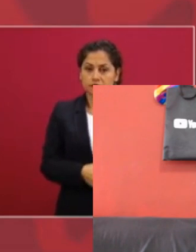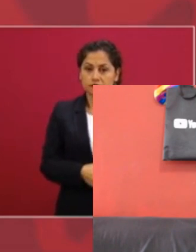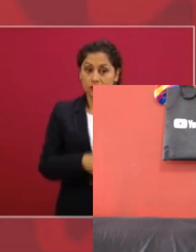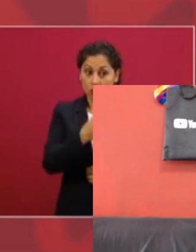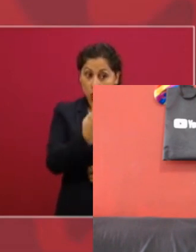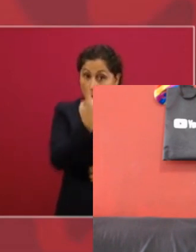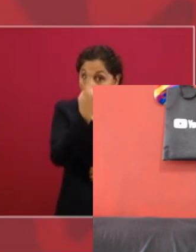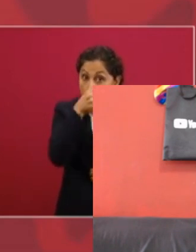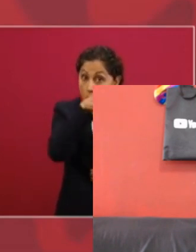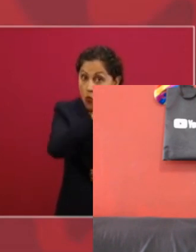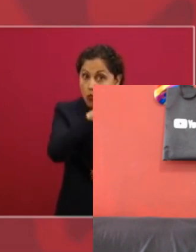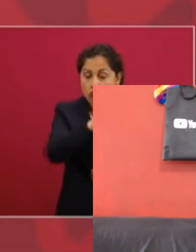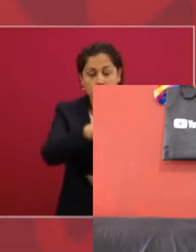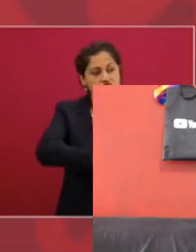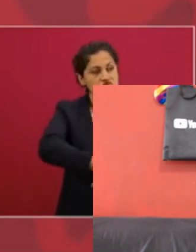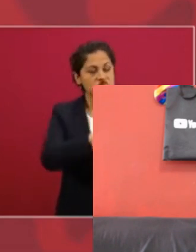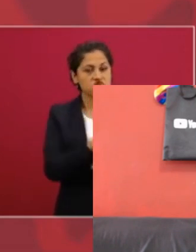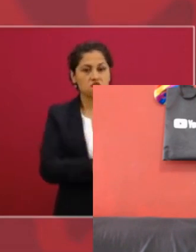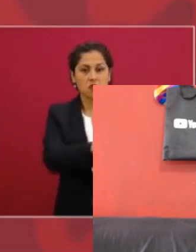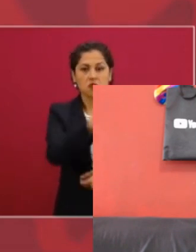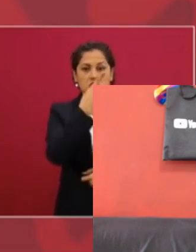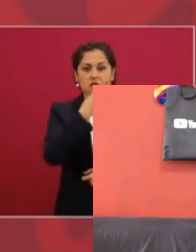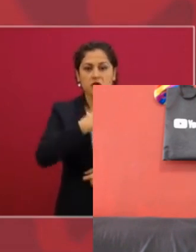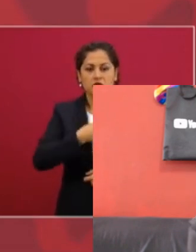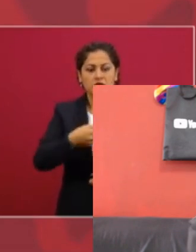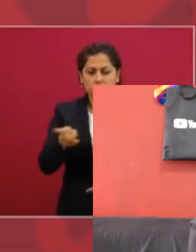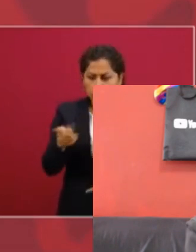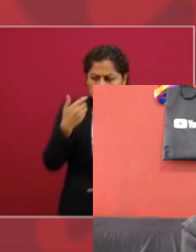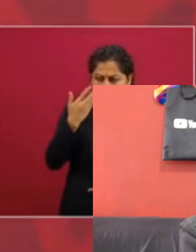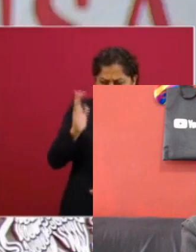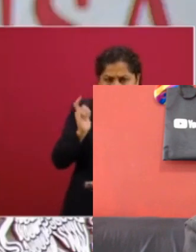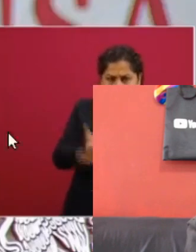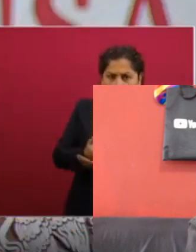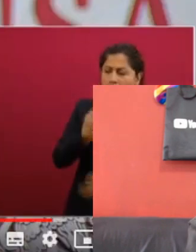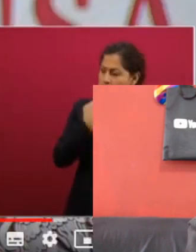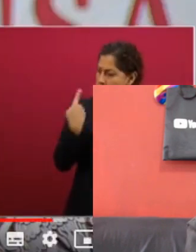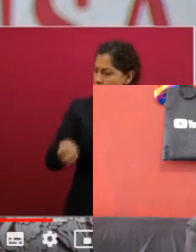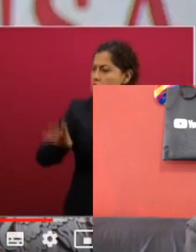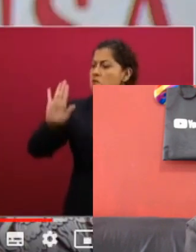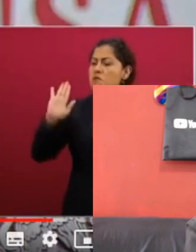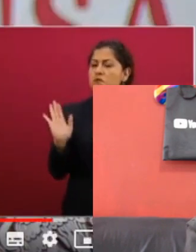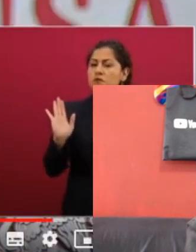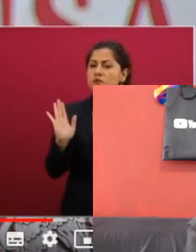decir denunciamos uy vamos a estar